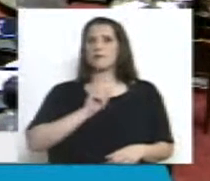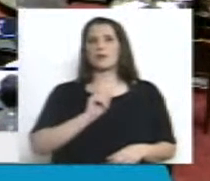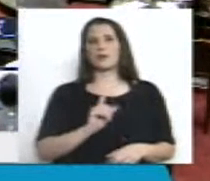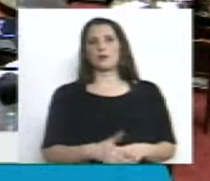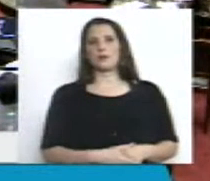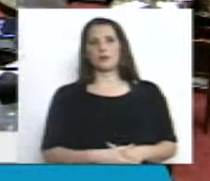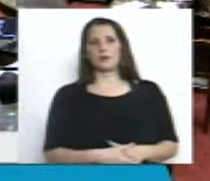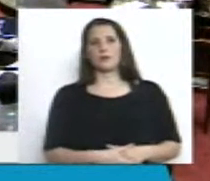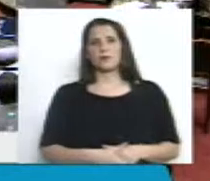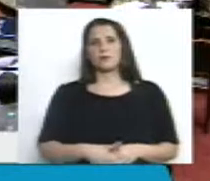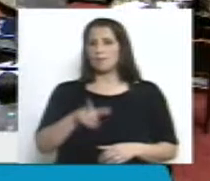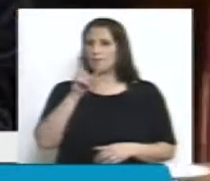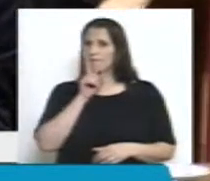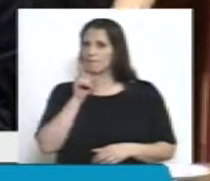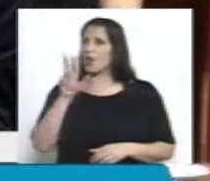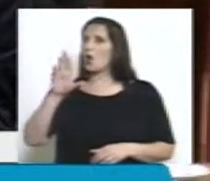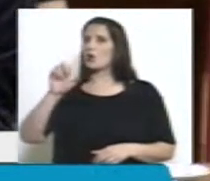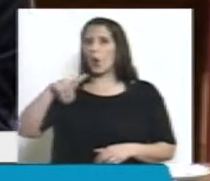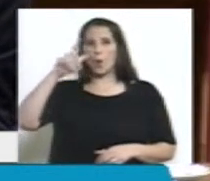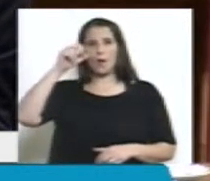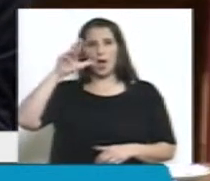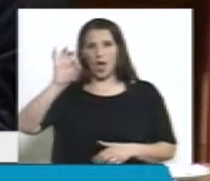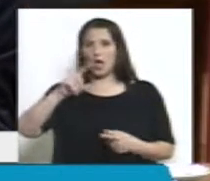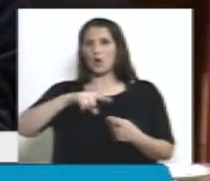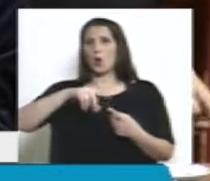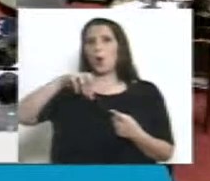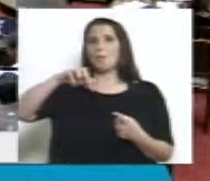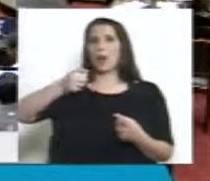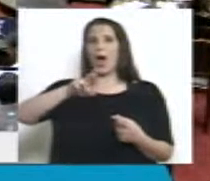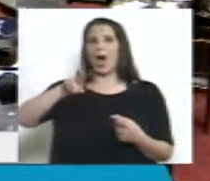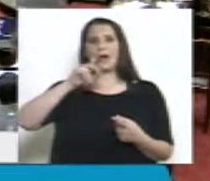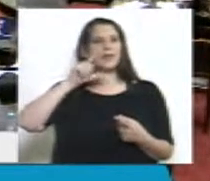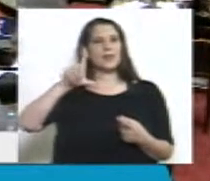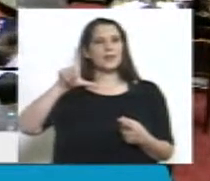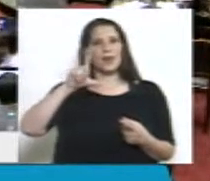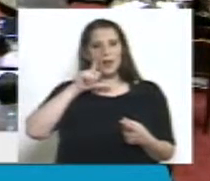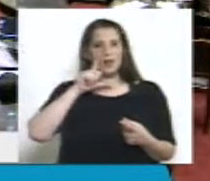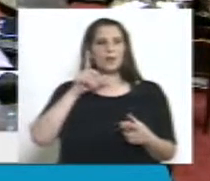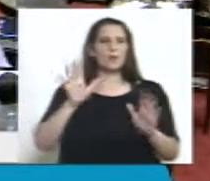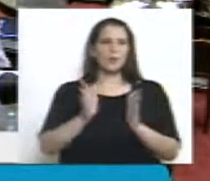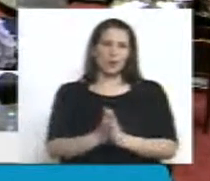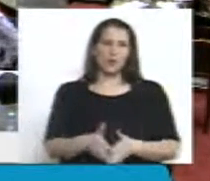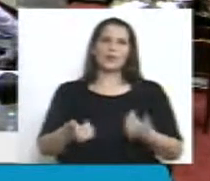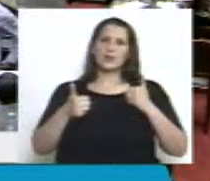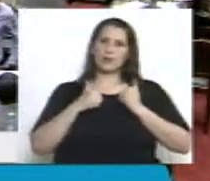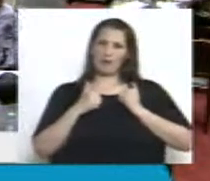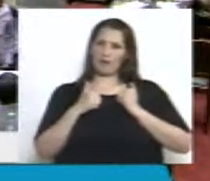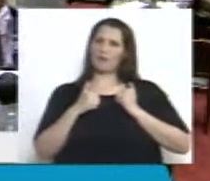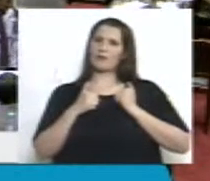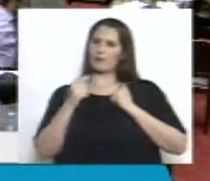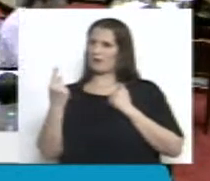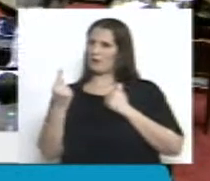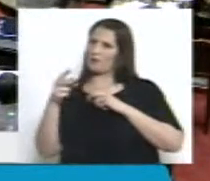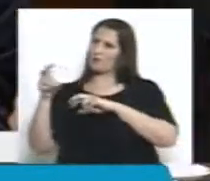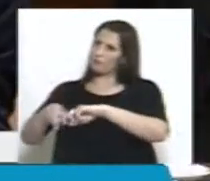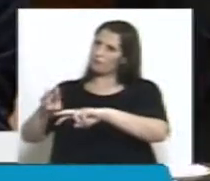silencio. Le pedimos al diputado Romero, a la diputada Parrilli, que tengan a bien sentarse en sus respectivas bancas.